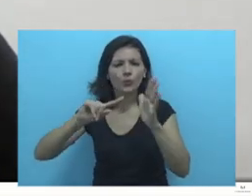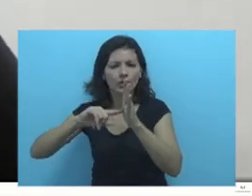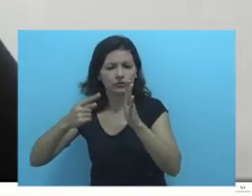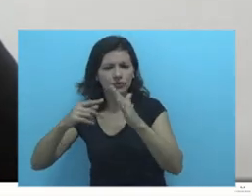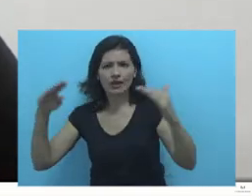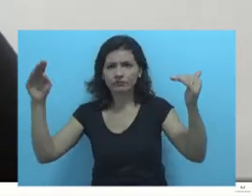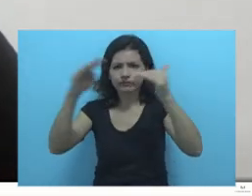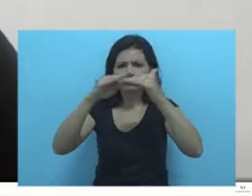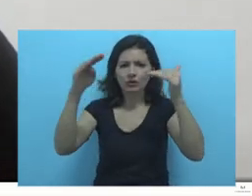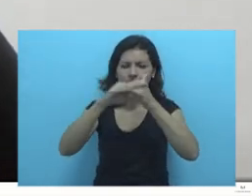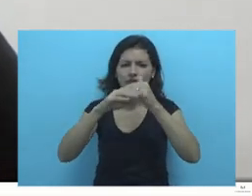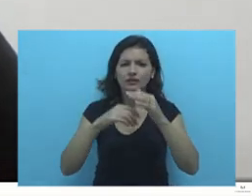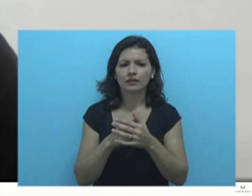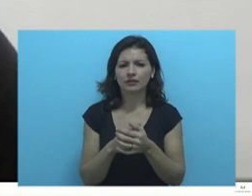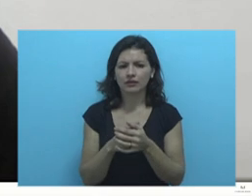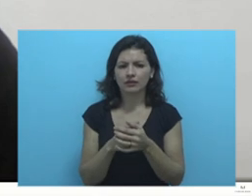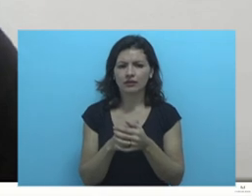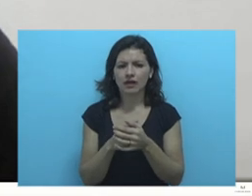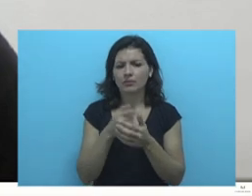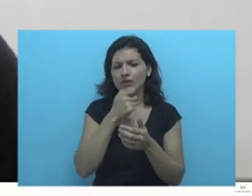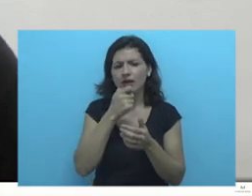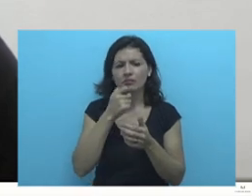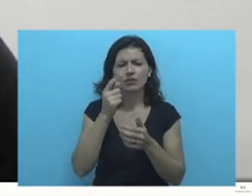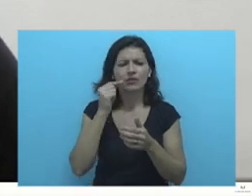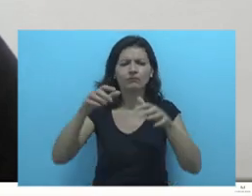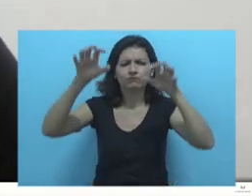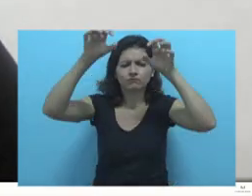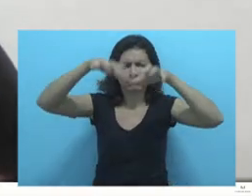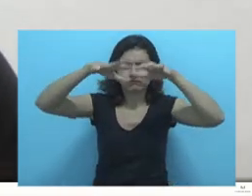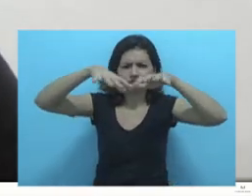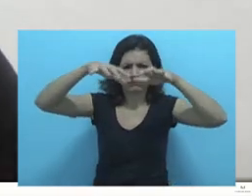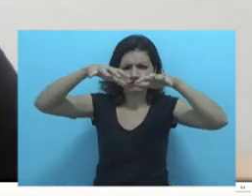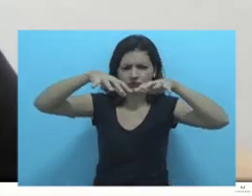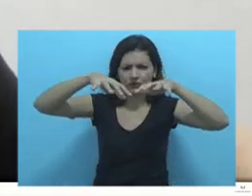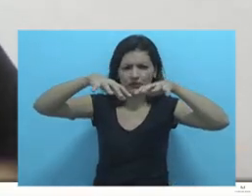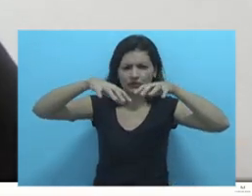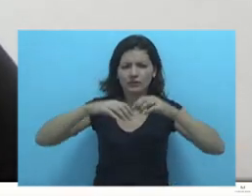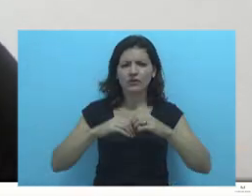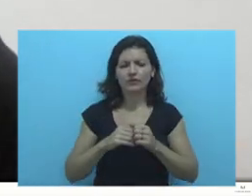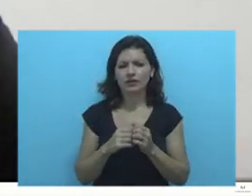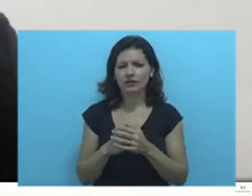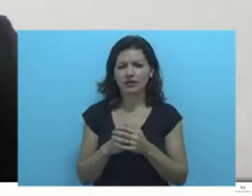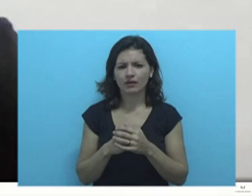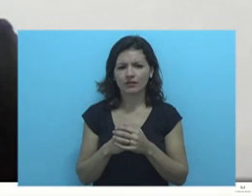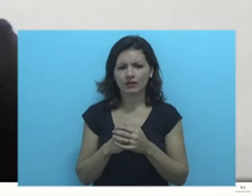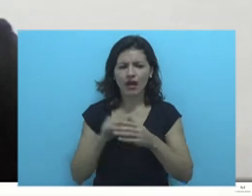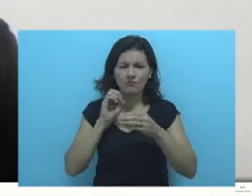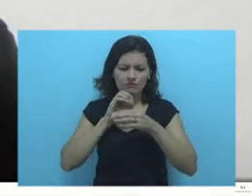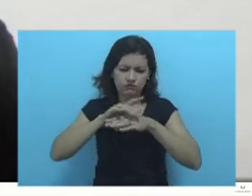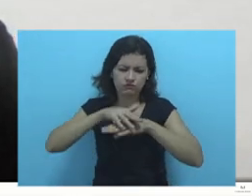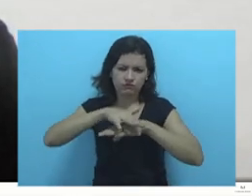que cada vez que llovía, la cuenca del Canal Constitución se veía